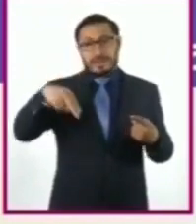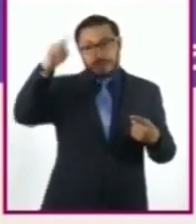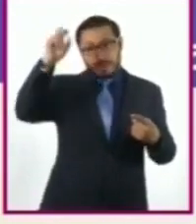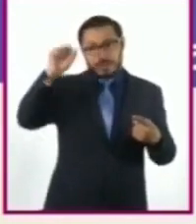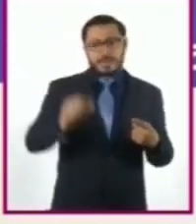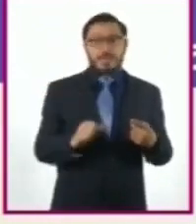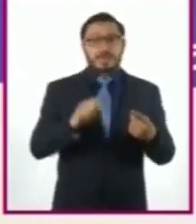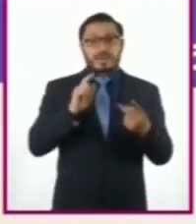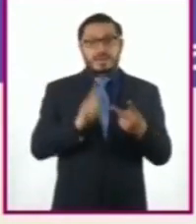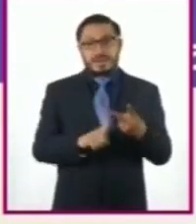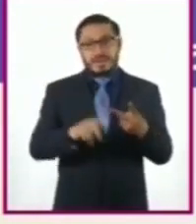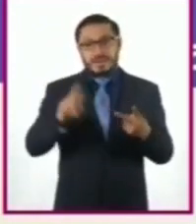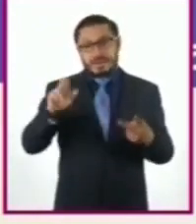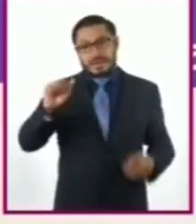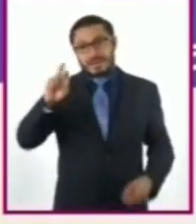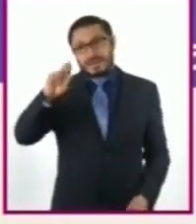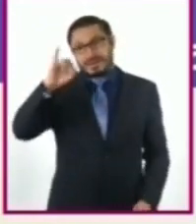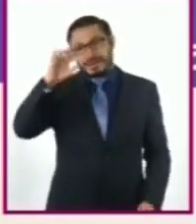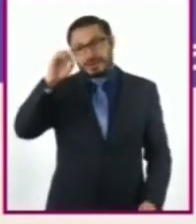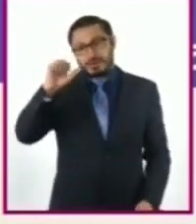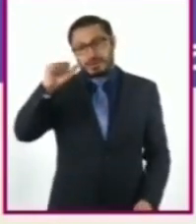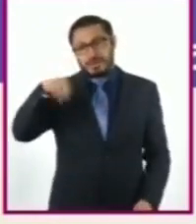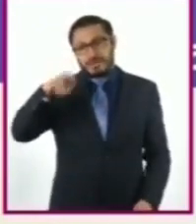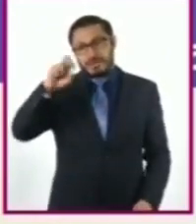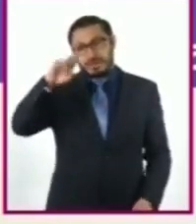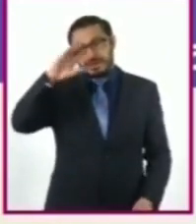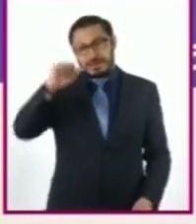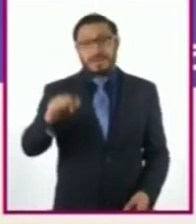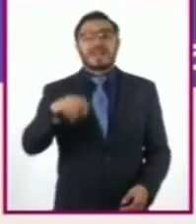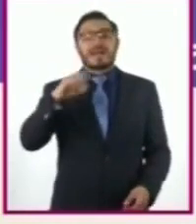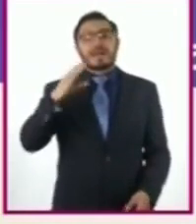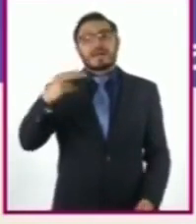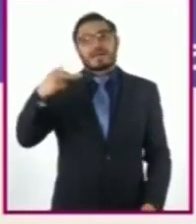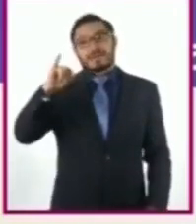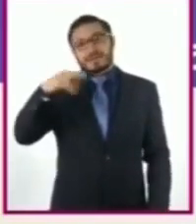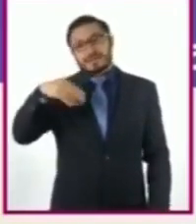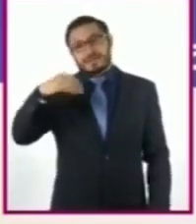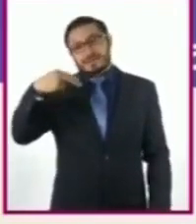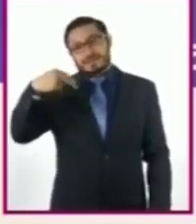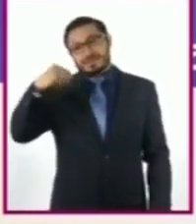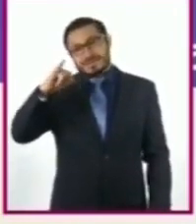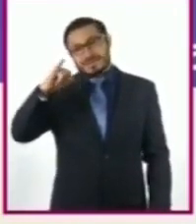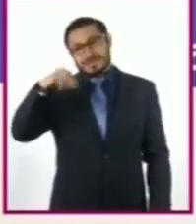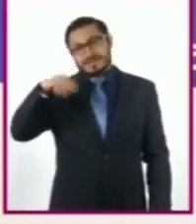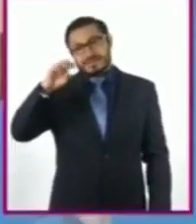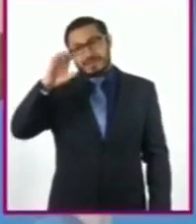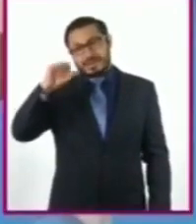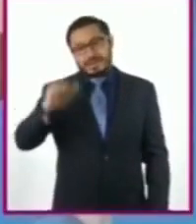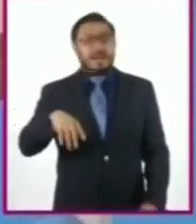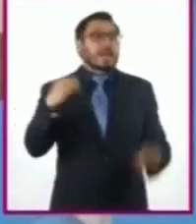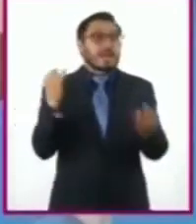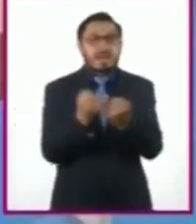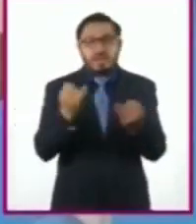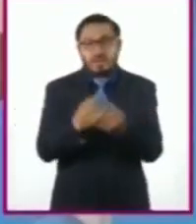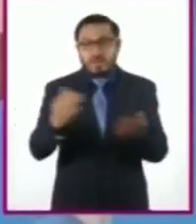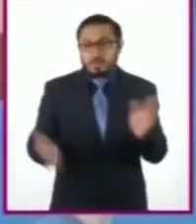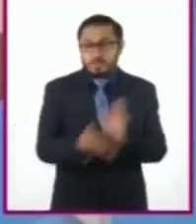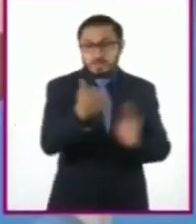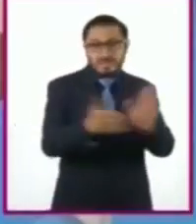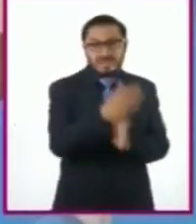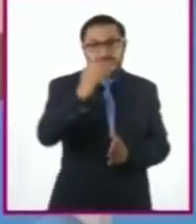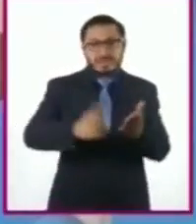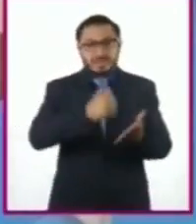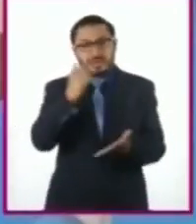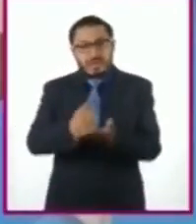los chichimecas, además de fundación de ciudades españolas. Como se ha